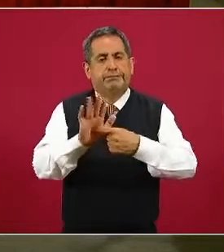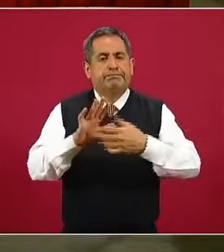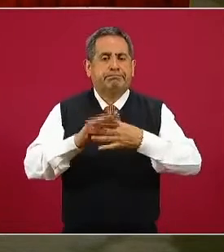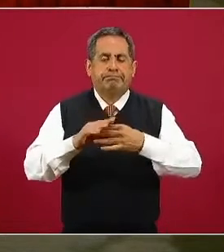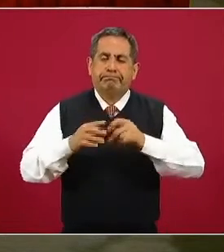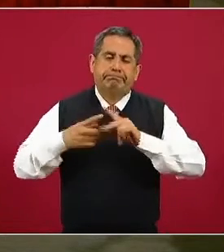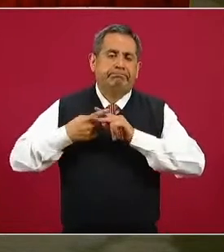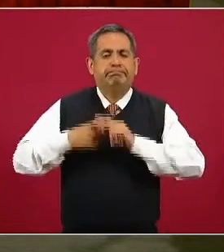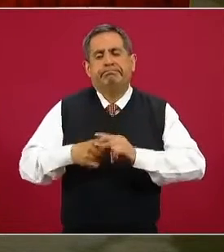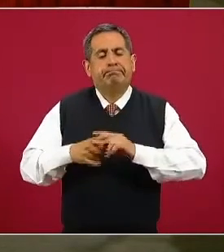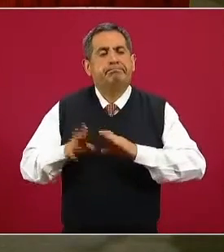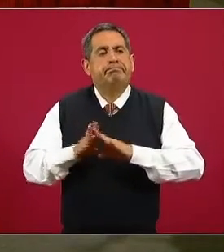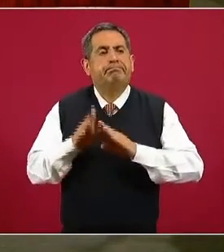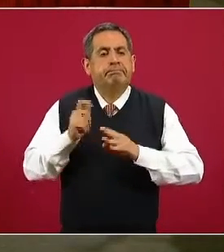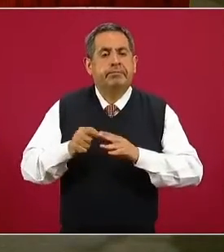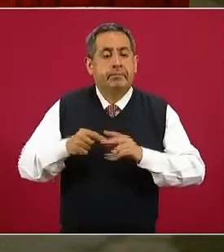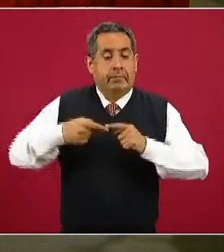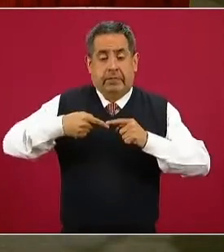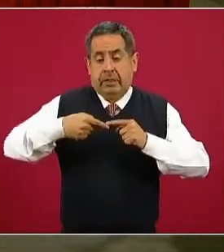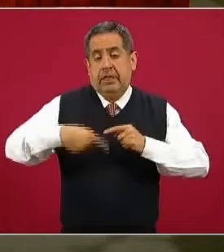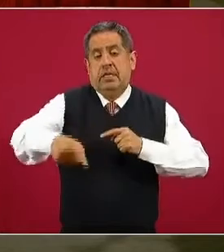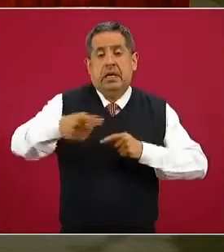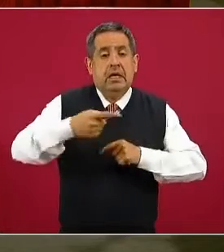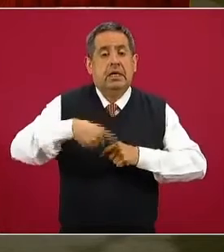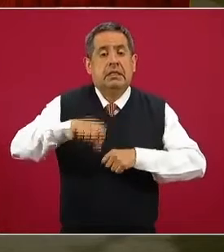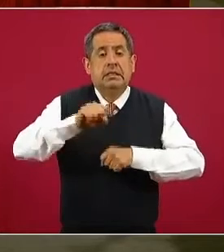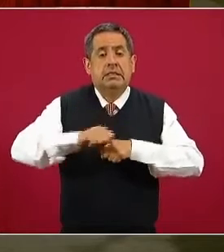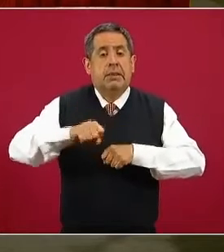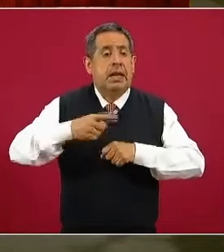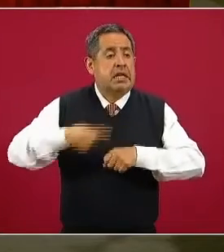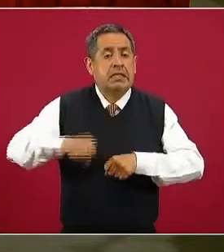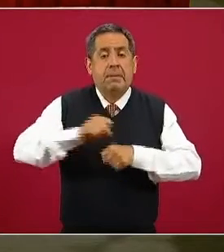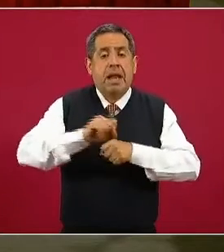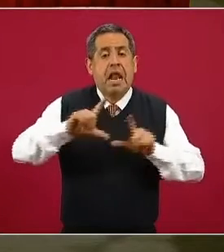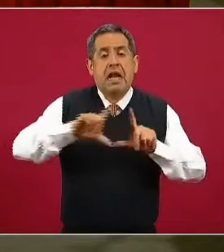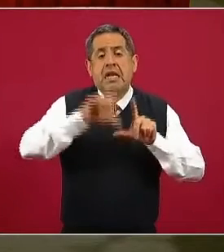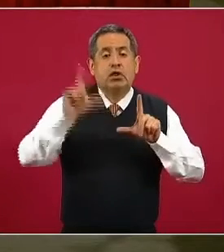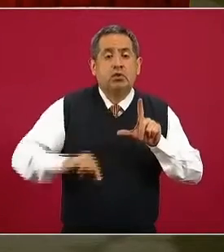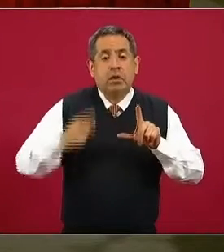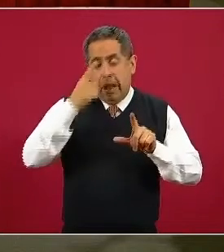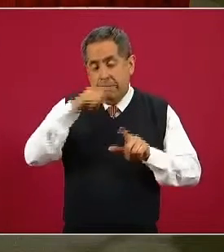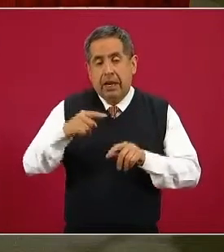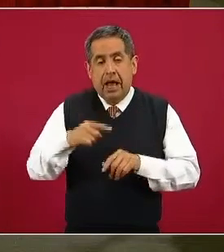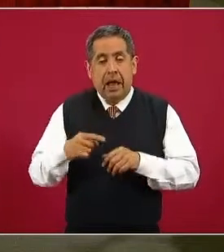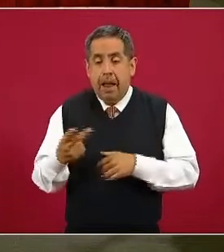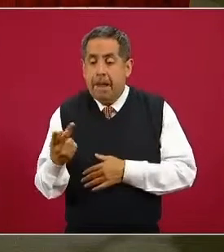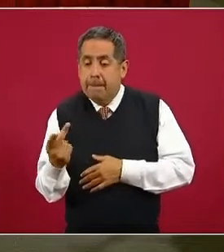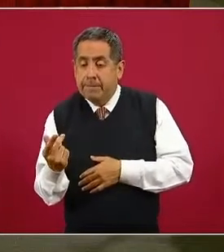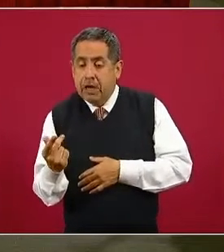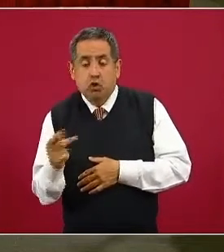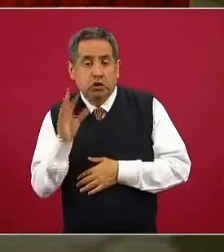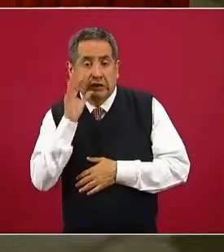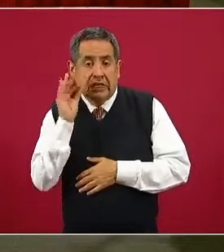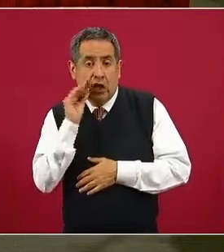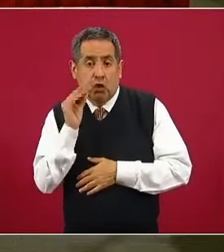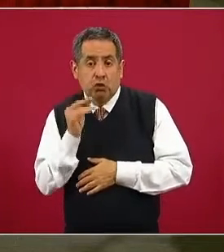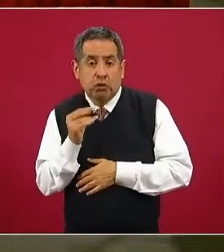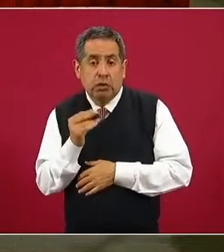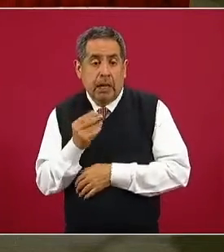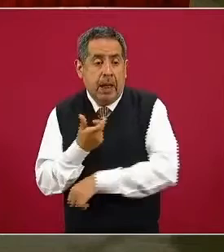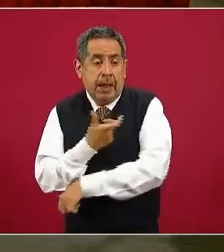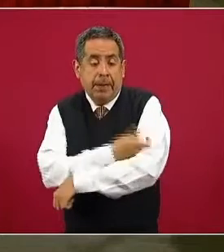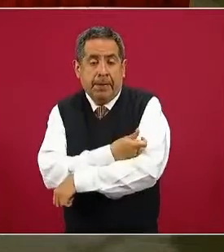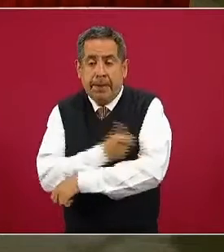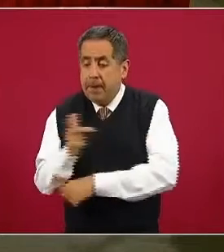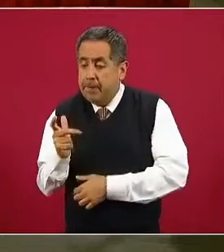el inicio de la jornada, la Semana Nacional de Vacunación contra Perros y Gatos, de